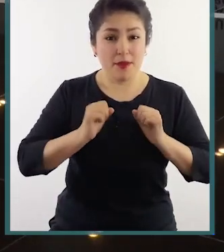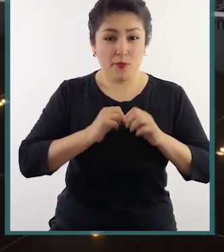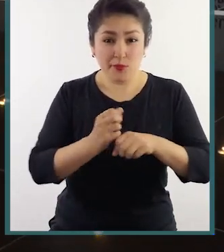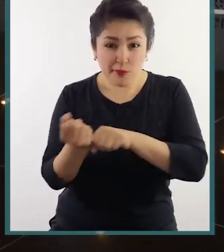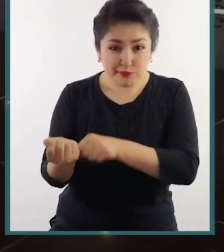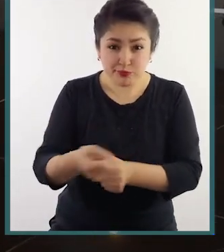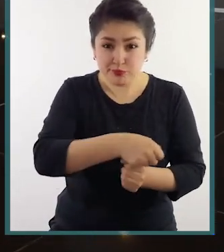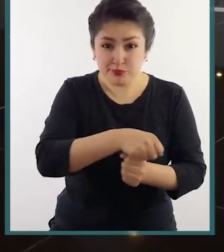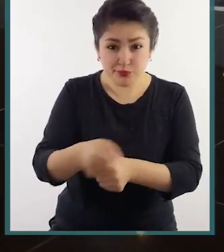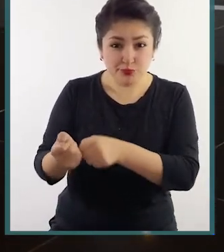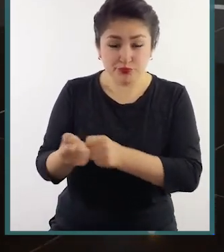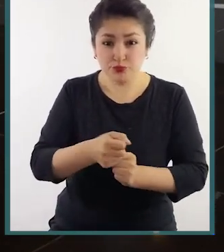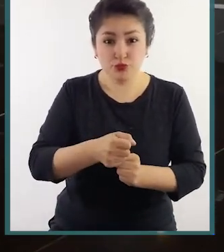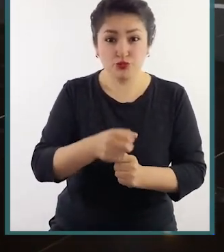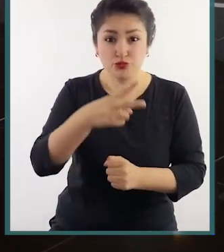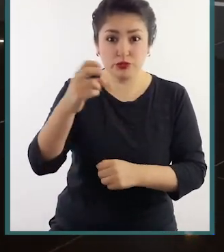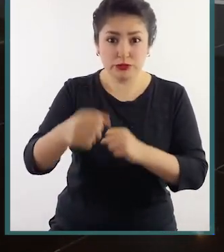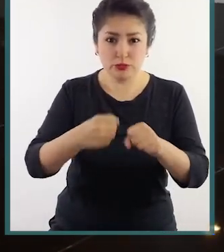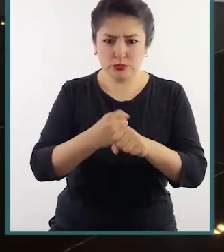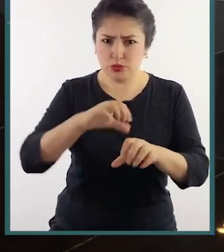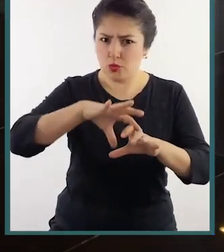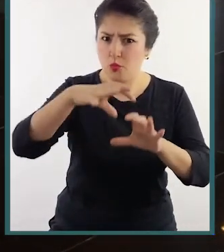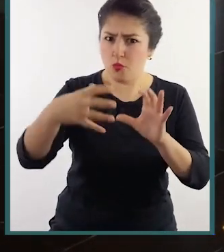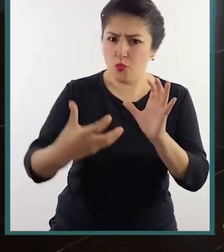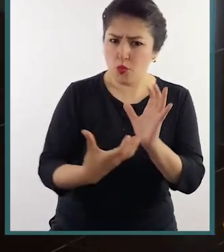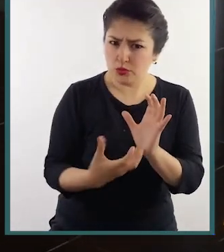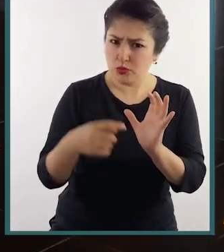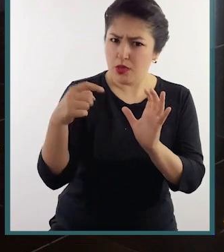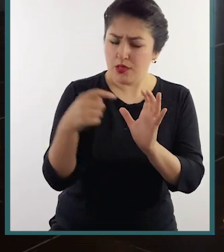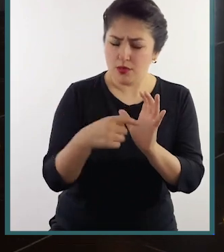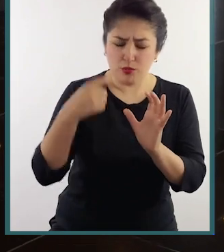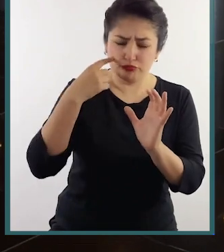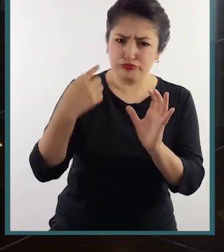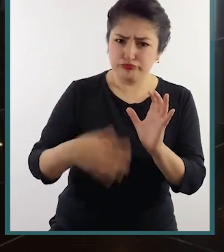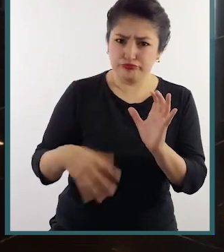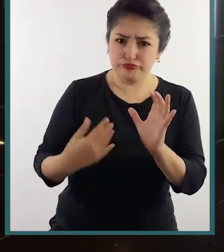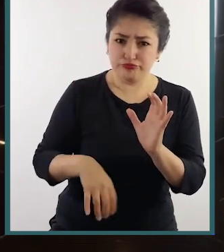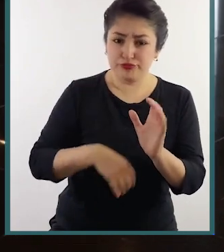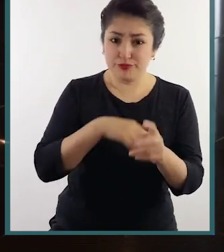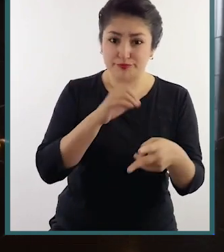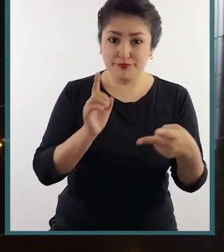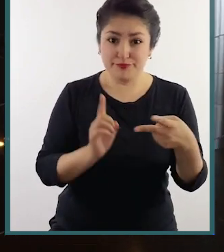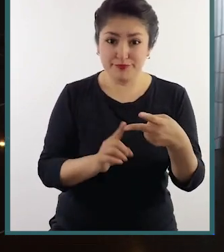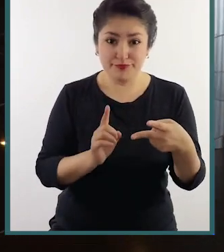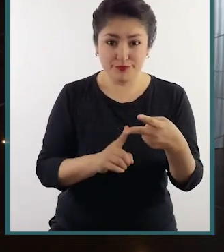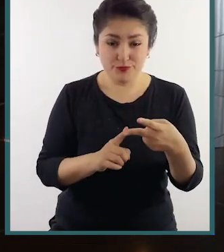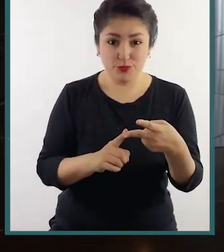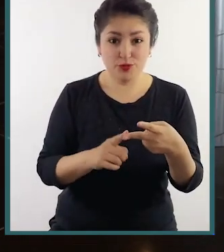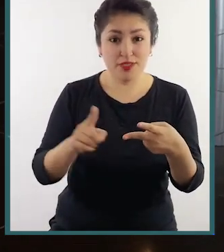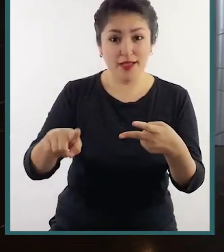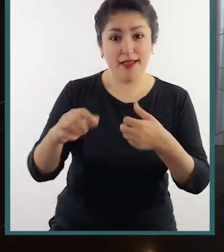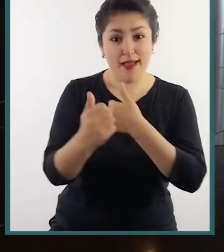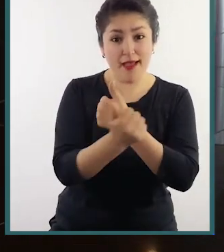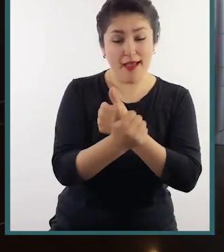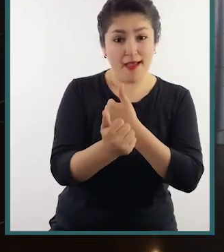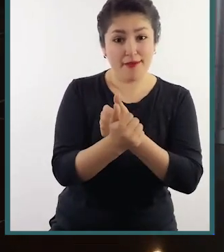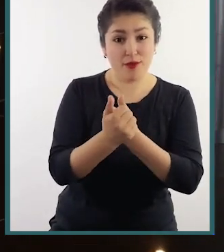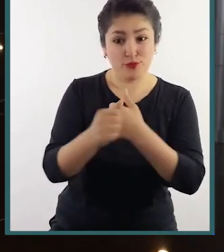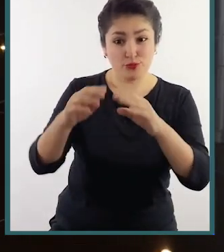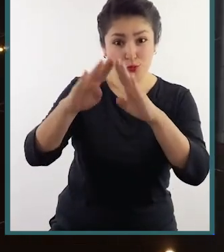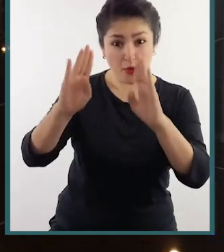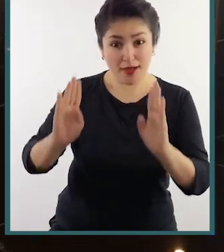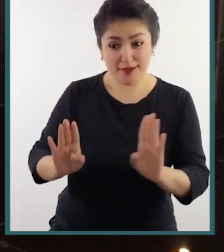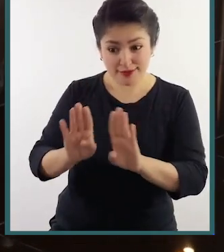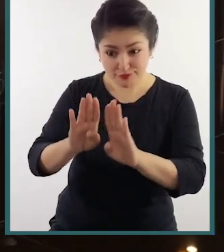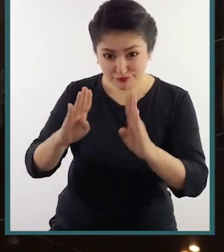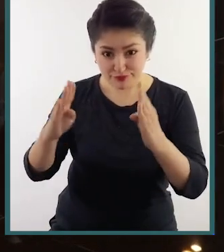Pickleball, edición Bicentenario, un deporte que está revolucionando el mundo. Y también tendremos un especial